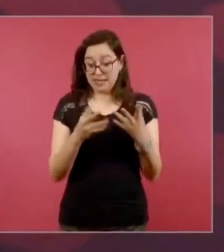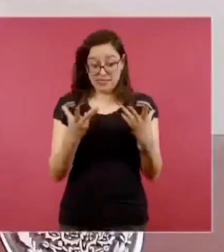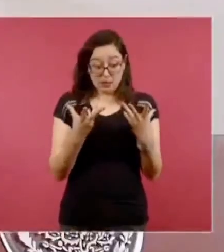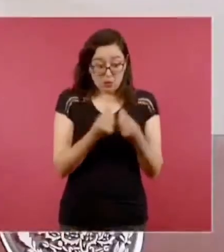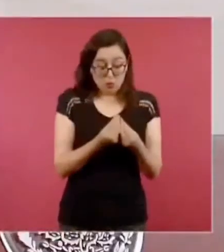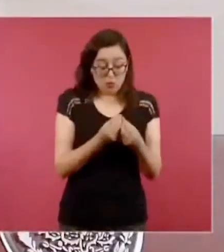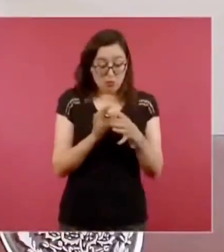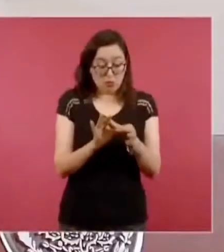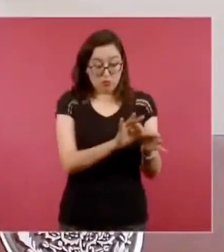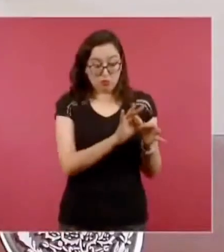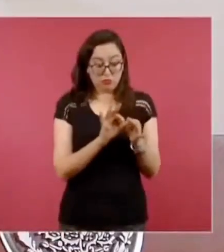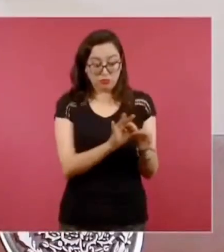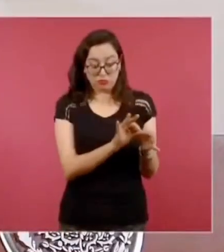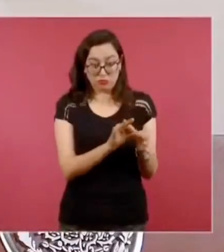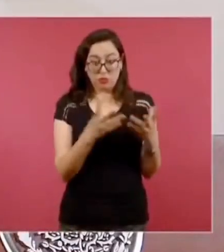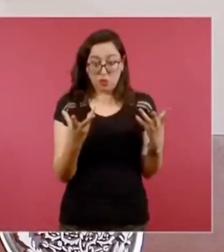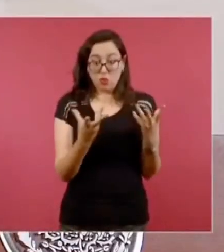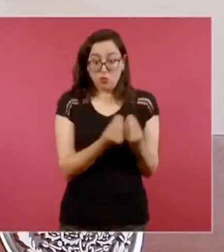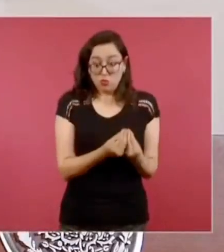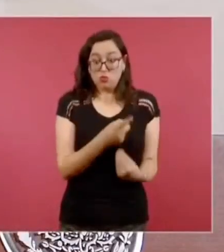Y con la arrogancia